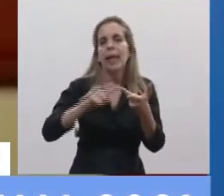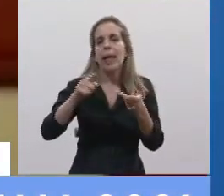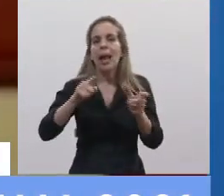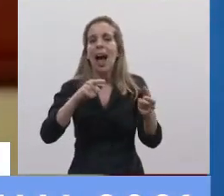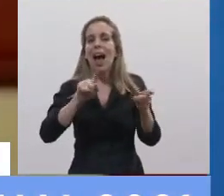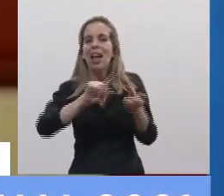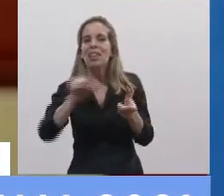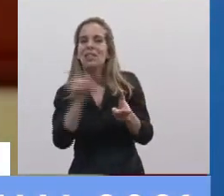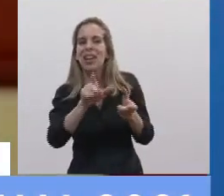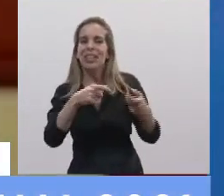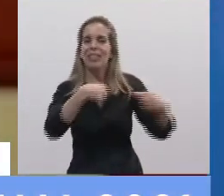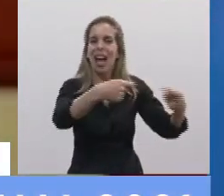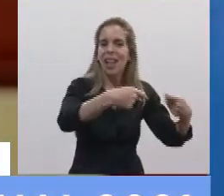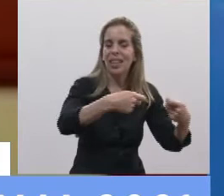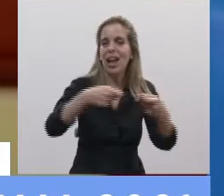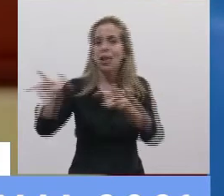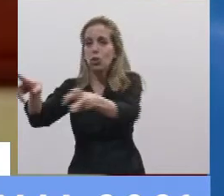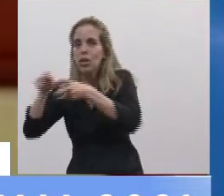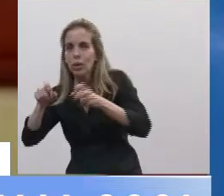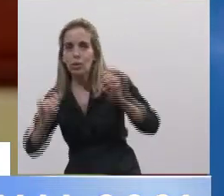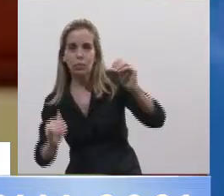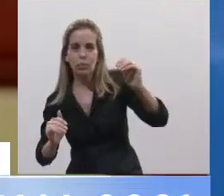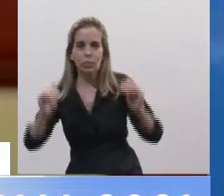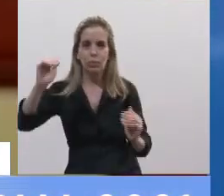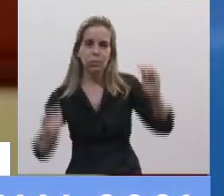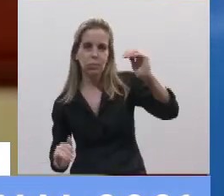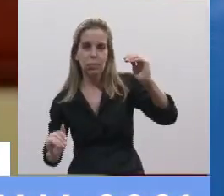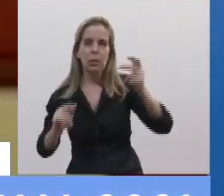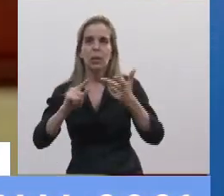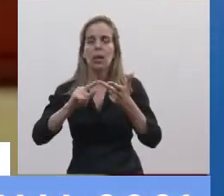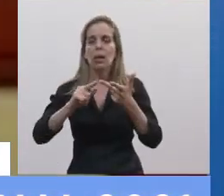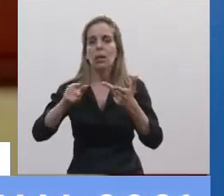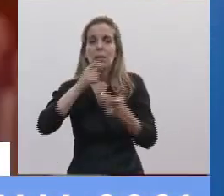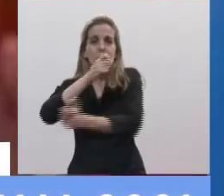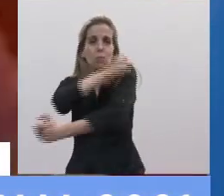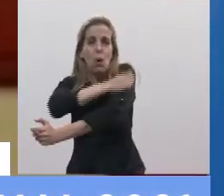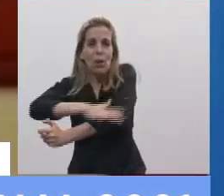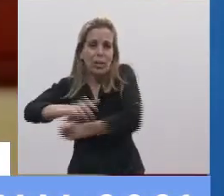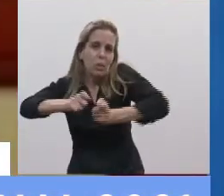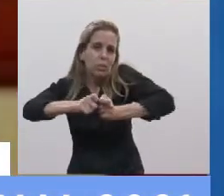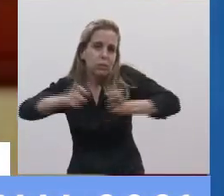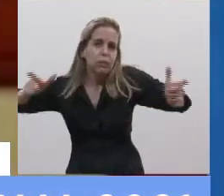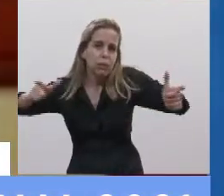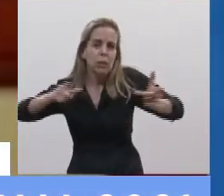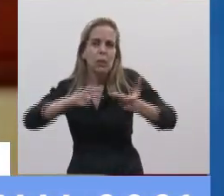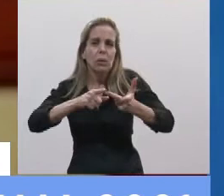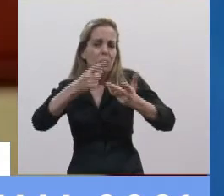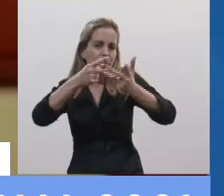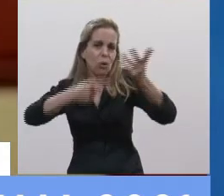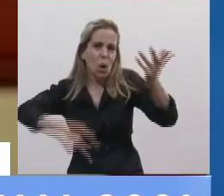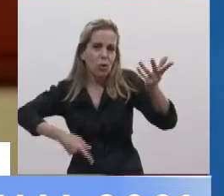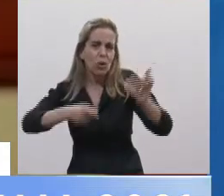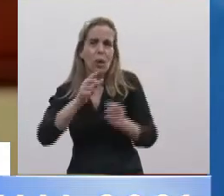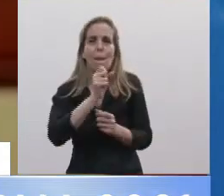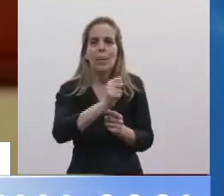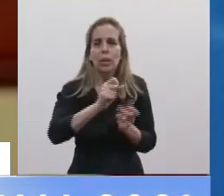déficit fiscal, desocupación creciente, aumento de la pobreza, suba sostenida del precio del